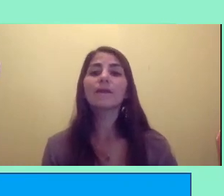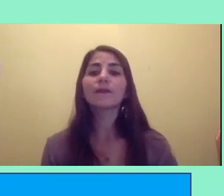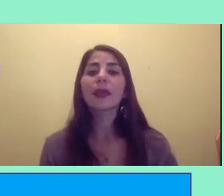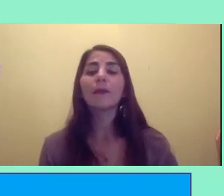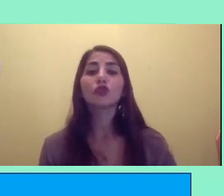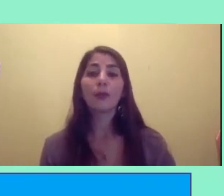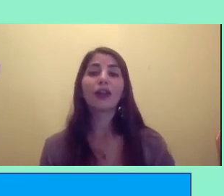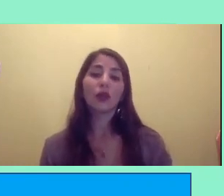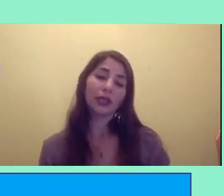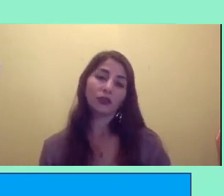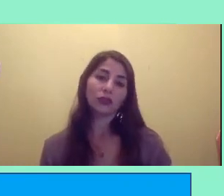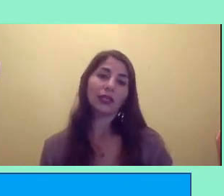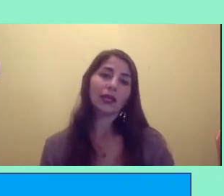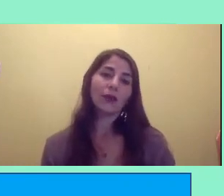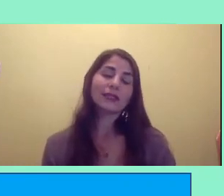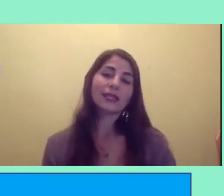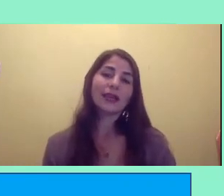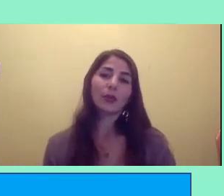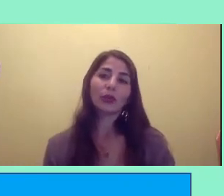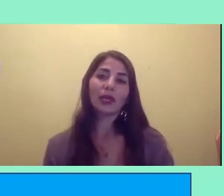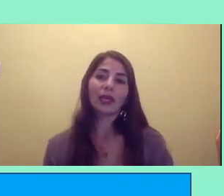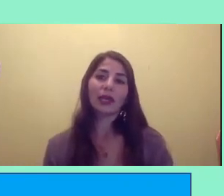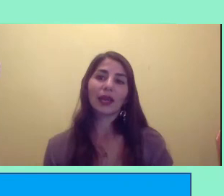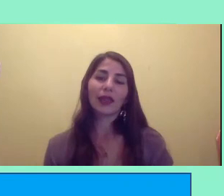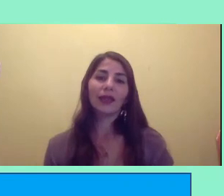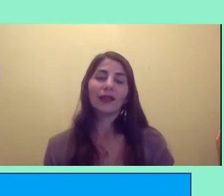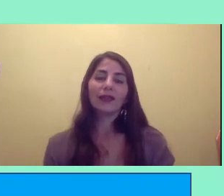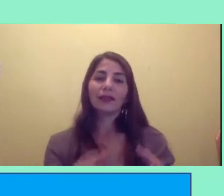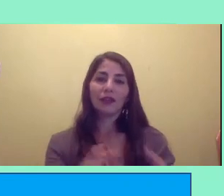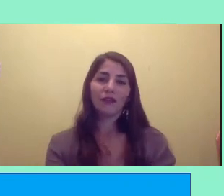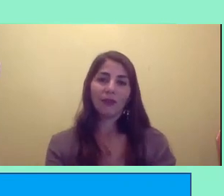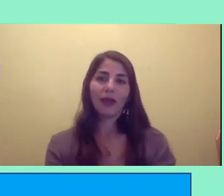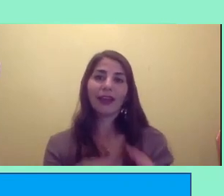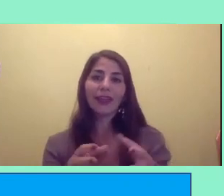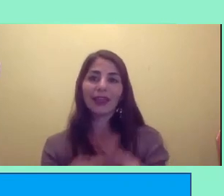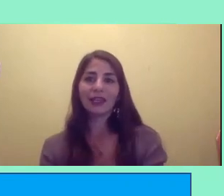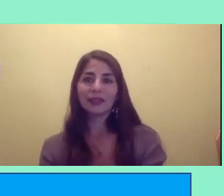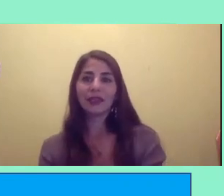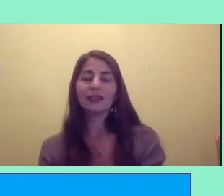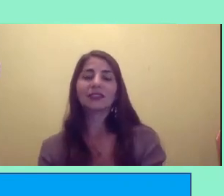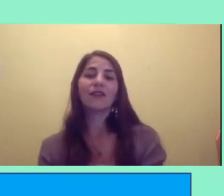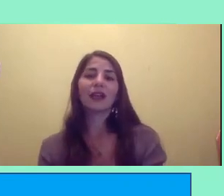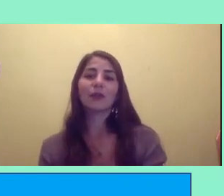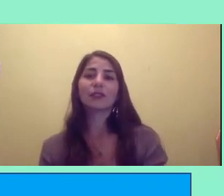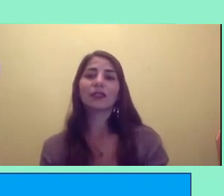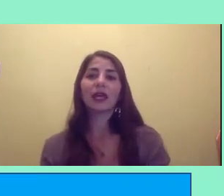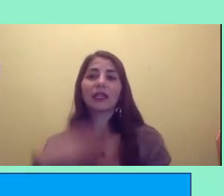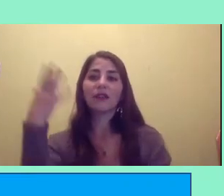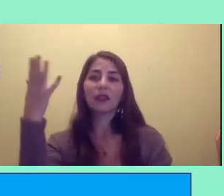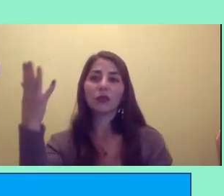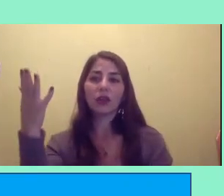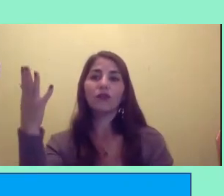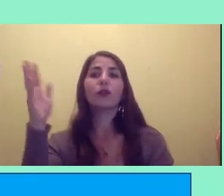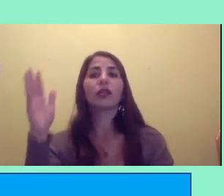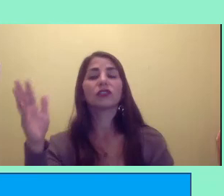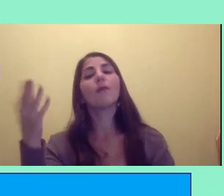es mucho más concreto que la lengua de señas porque cada grafema, cada letra se va a representar